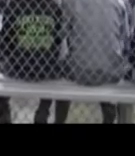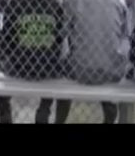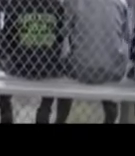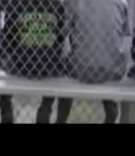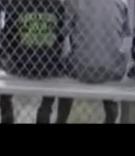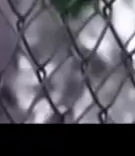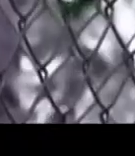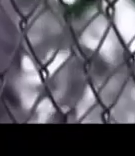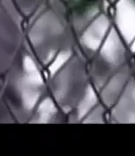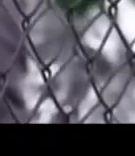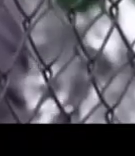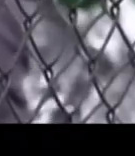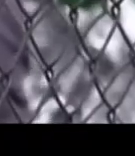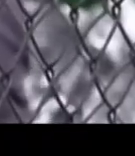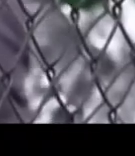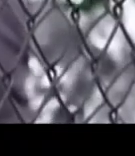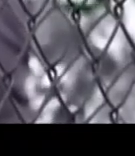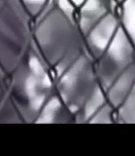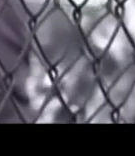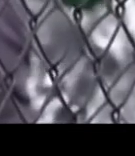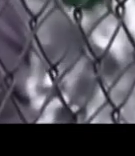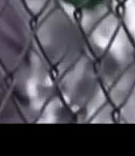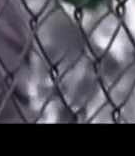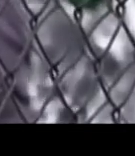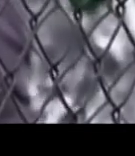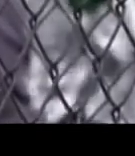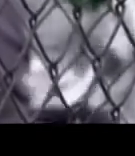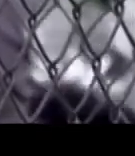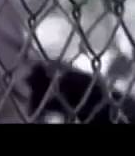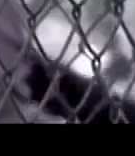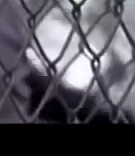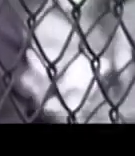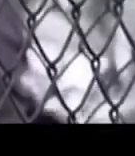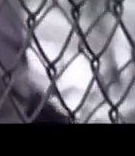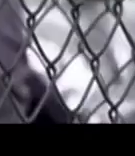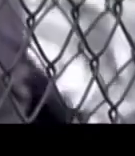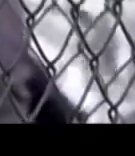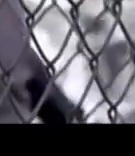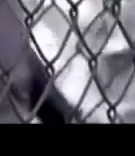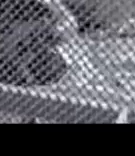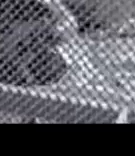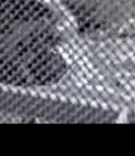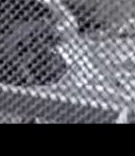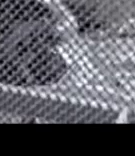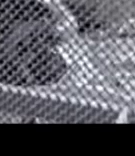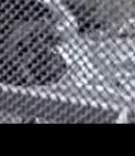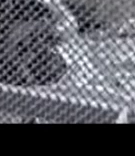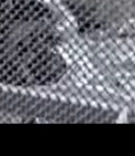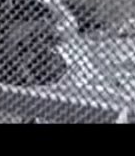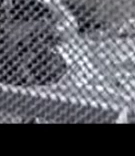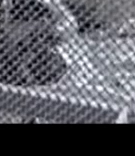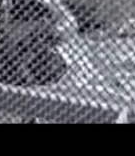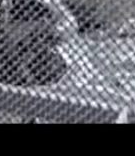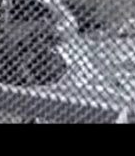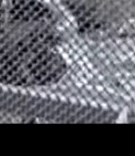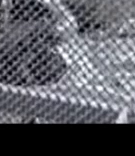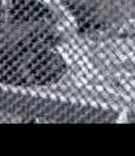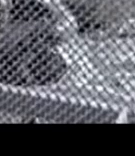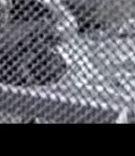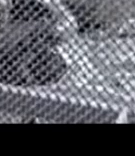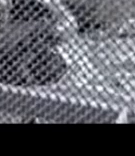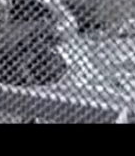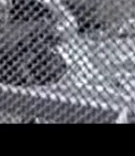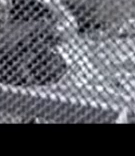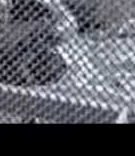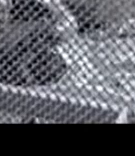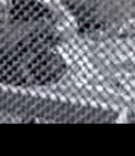el Partido Republicano y el Demócrata sobre una política migratoria más restrictiva, primero con la eliminación del programa DACA que cobijaba